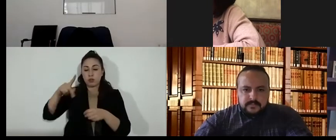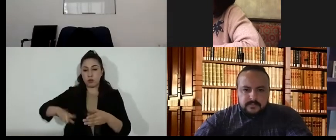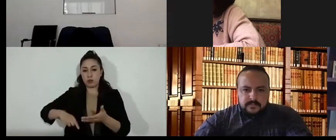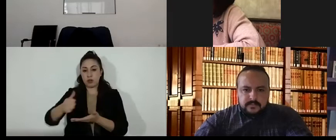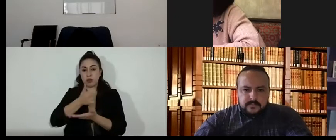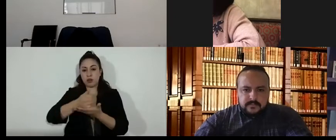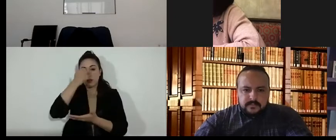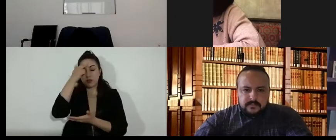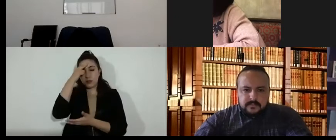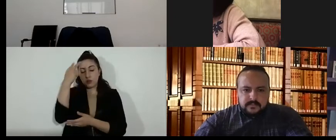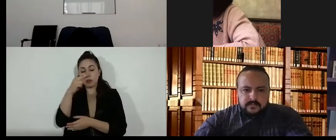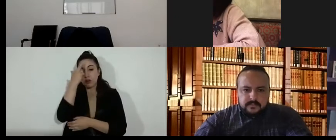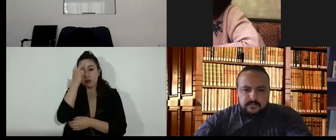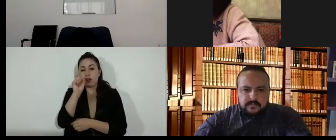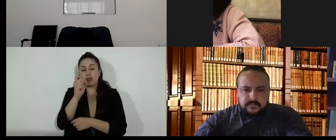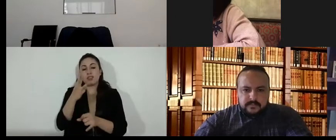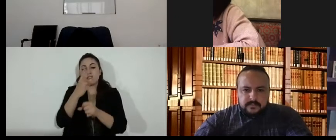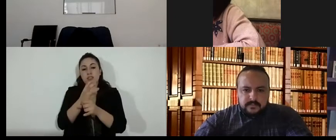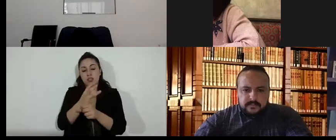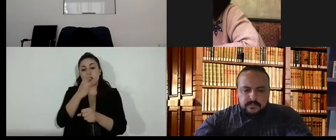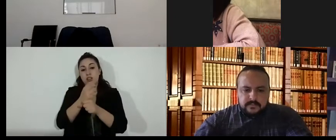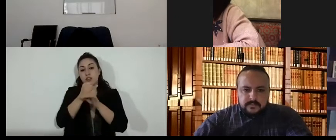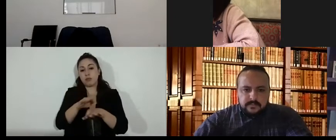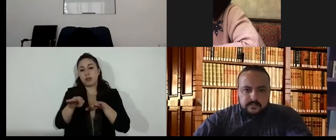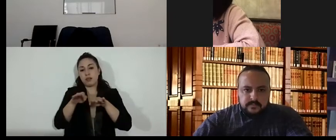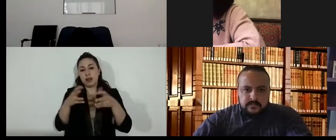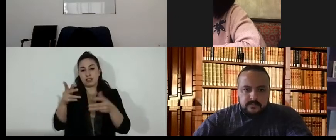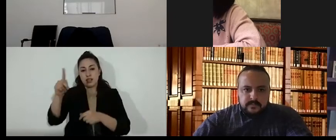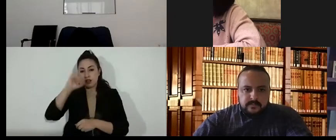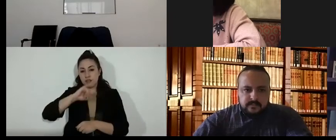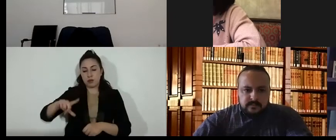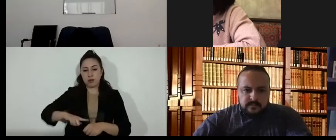de la glosa del tercer informe de gobierno. Cumplida su instrucción, diputado presidente.